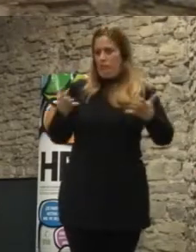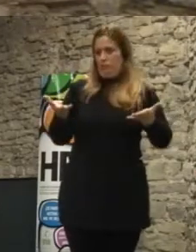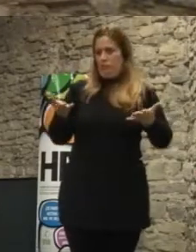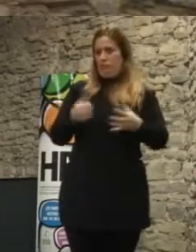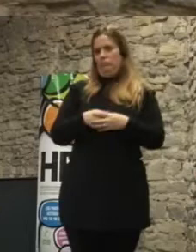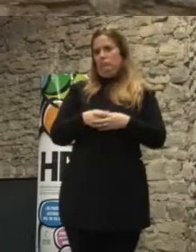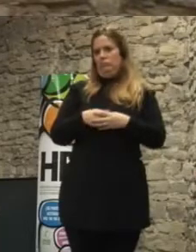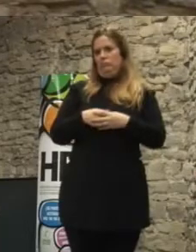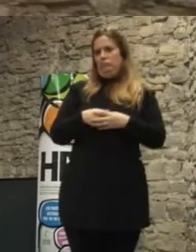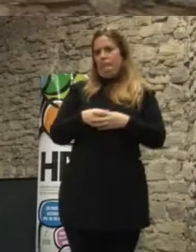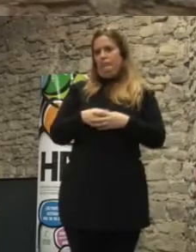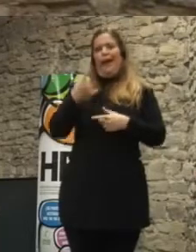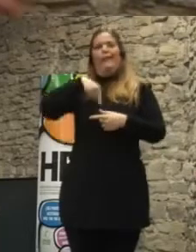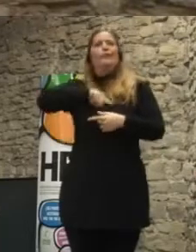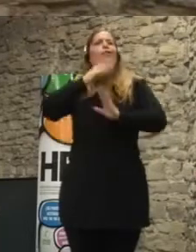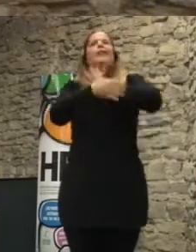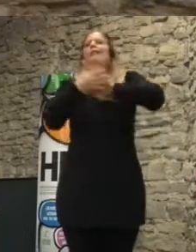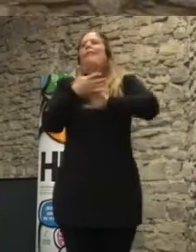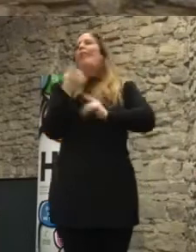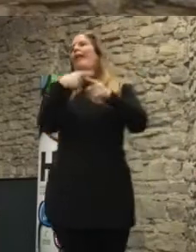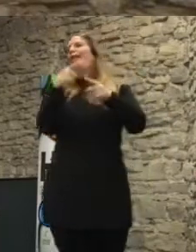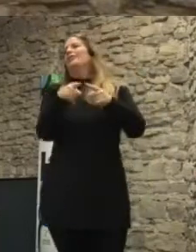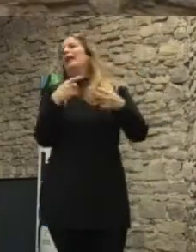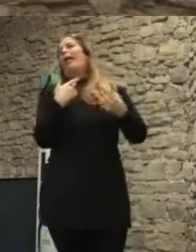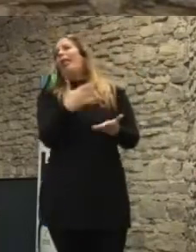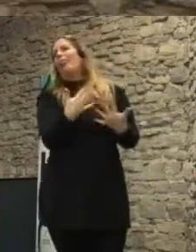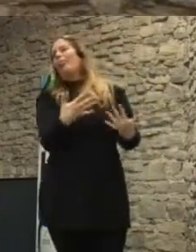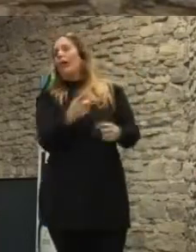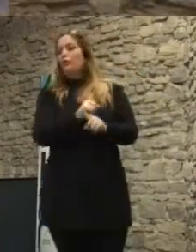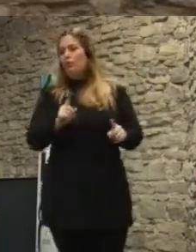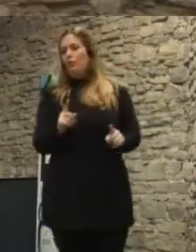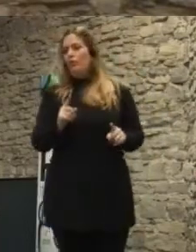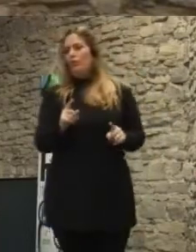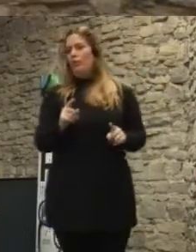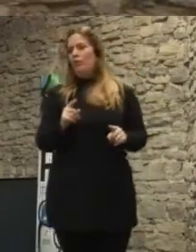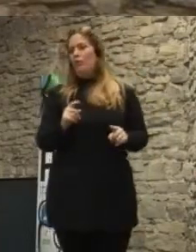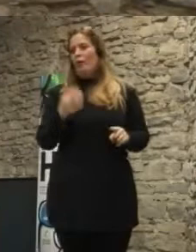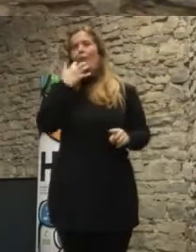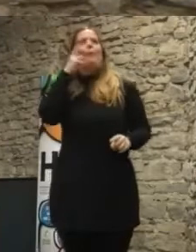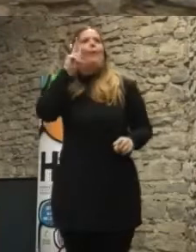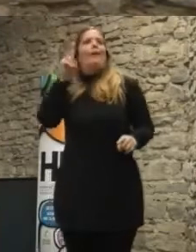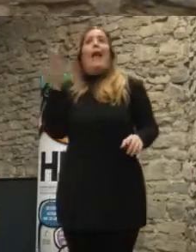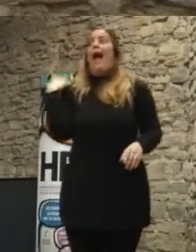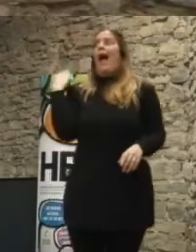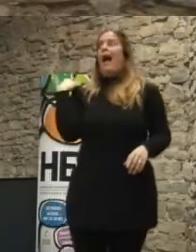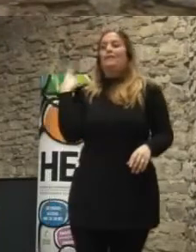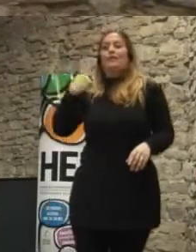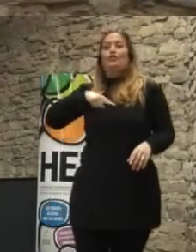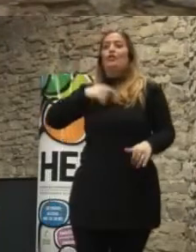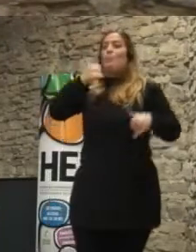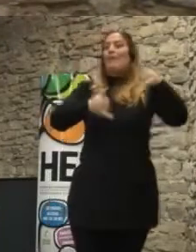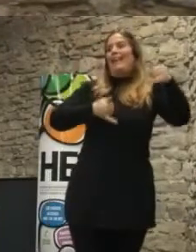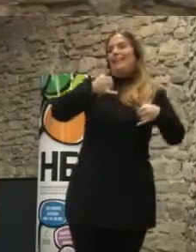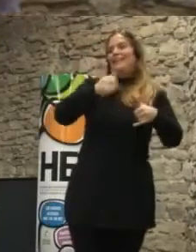de cualquier cosa, no estamos hablando de decir, bueno, mira, antes teníamos bicicletas y ahora